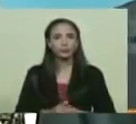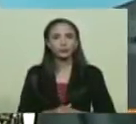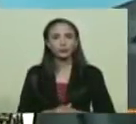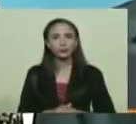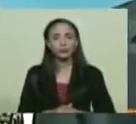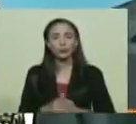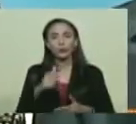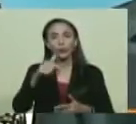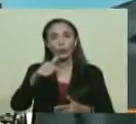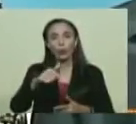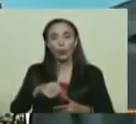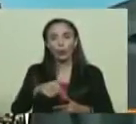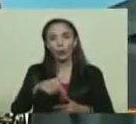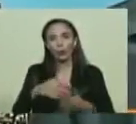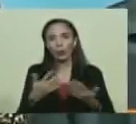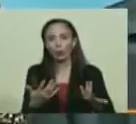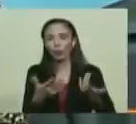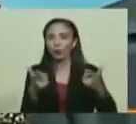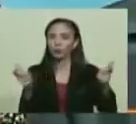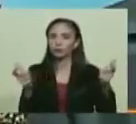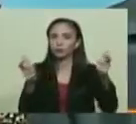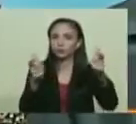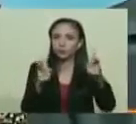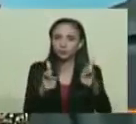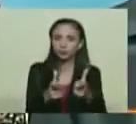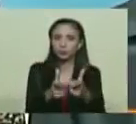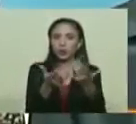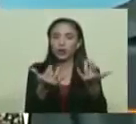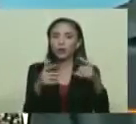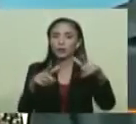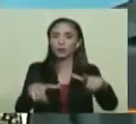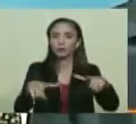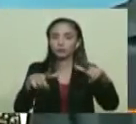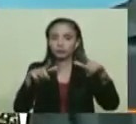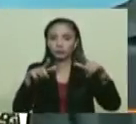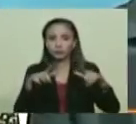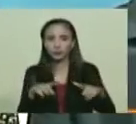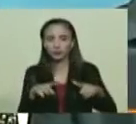que hoy reciben el certificado